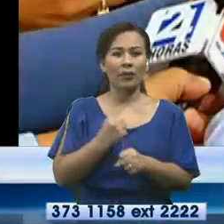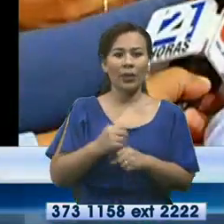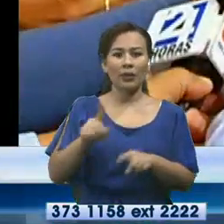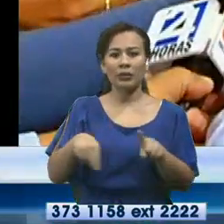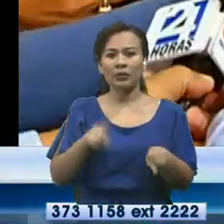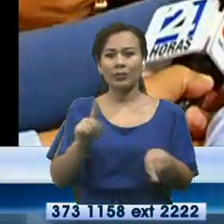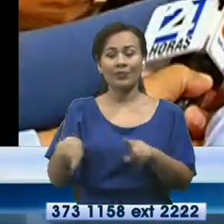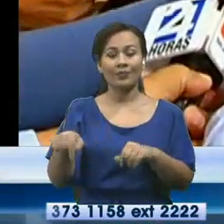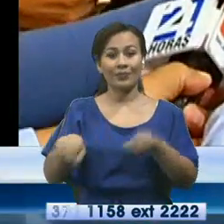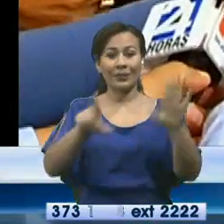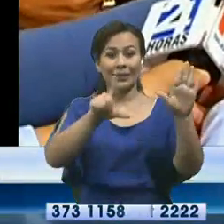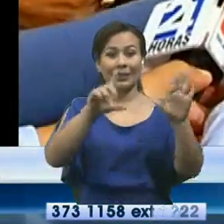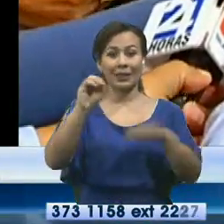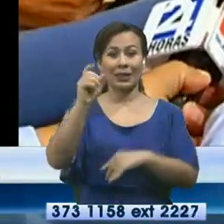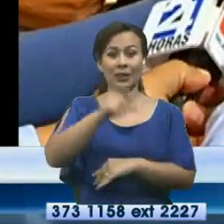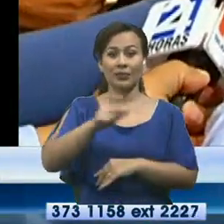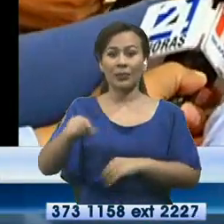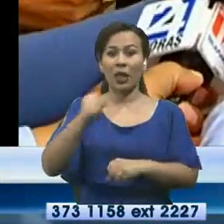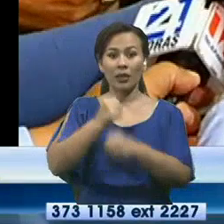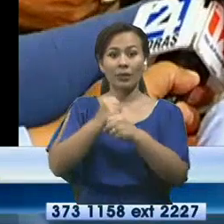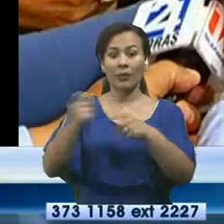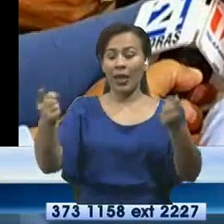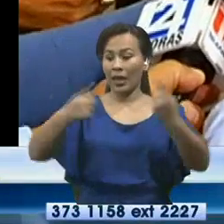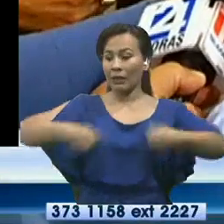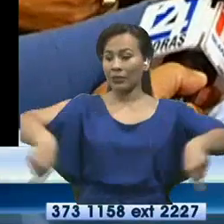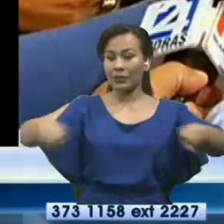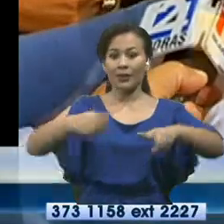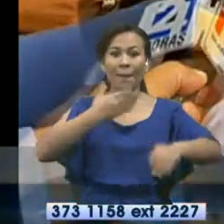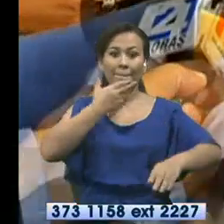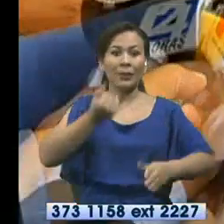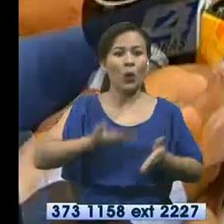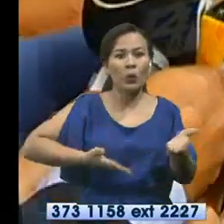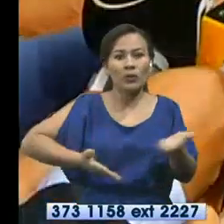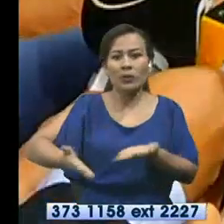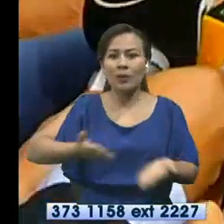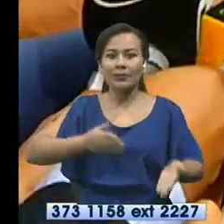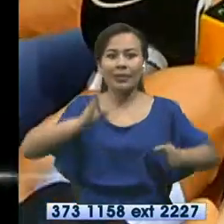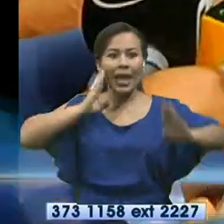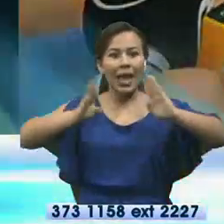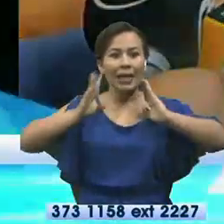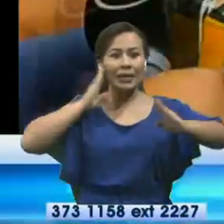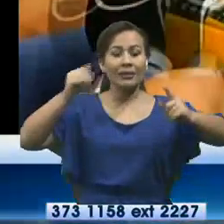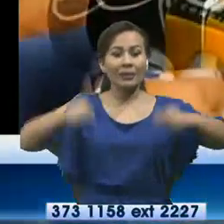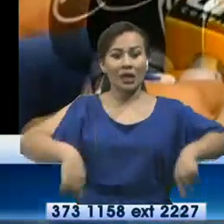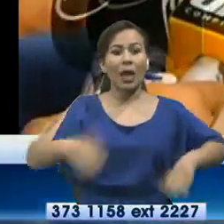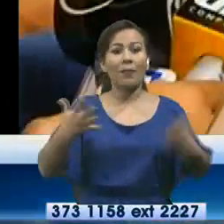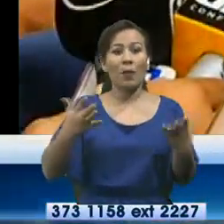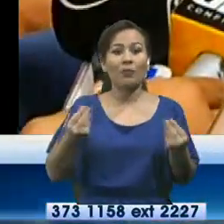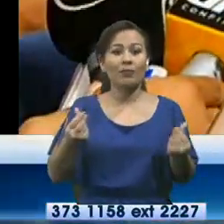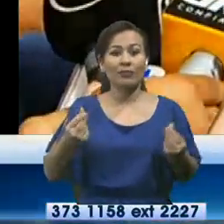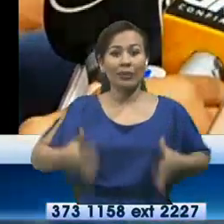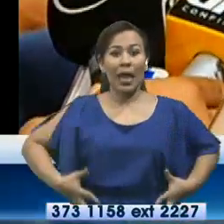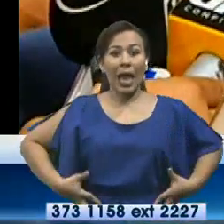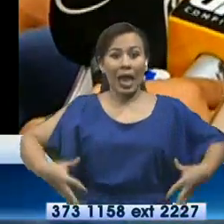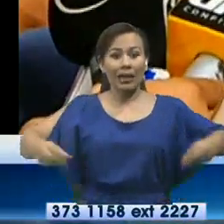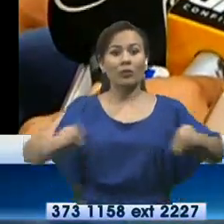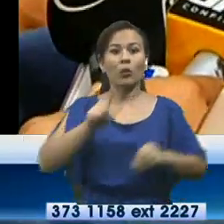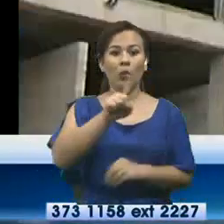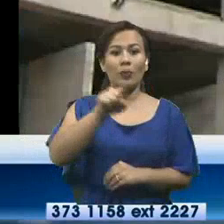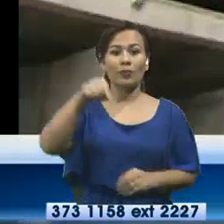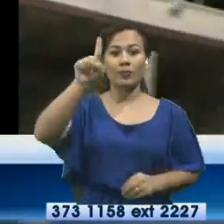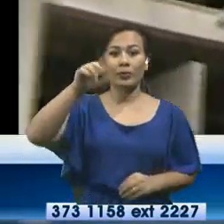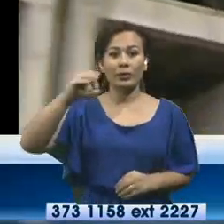personas laborando para poder atender mejor, insisto, a la ciudadanía. El edificio que tiene una inversión de aproximadamente